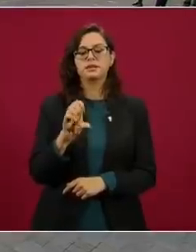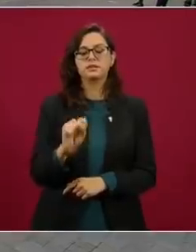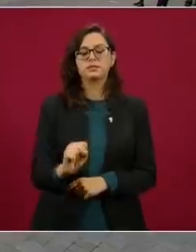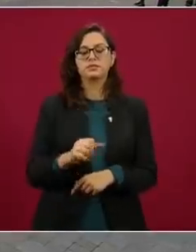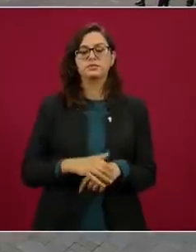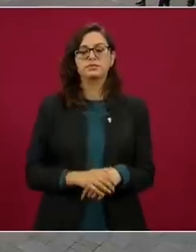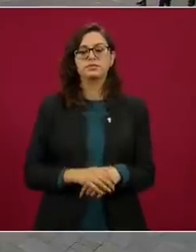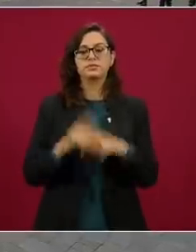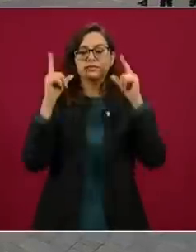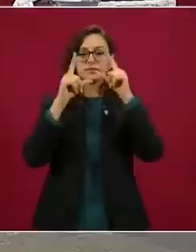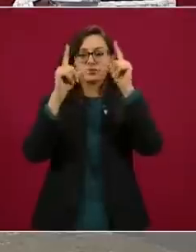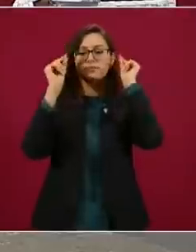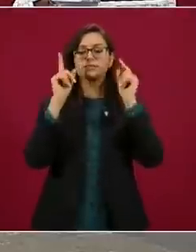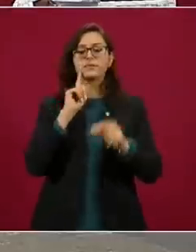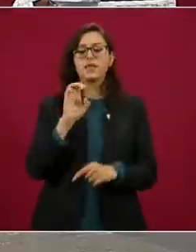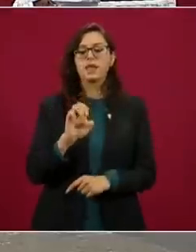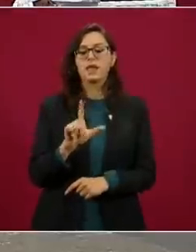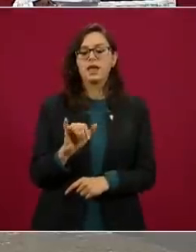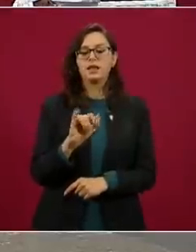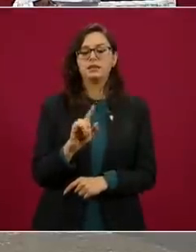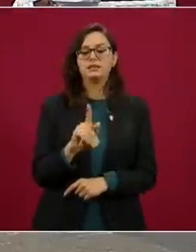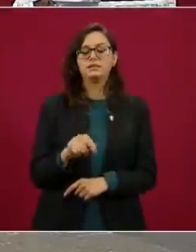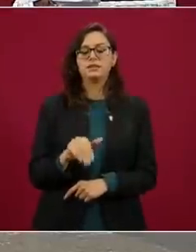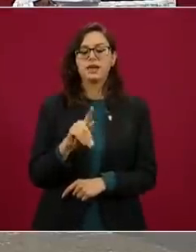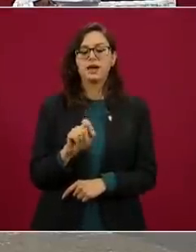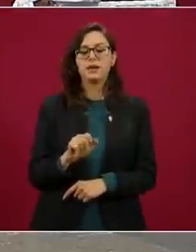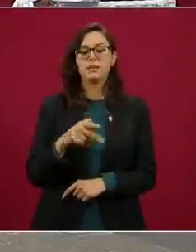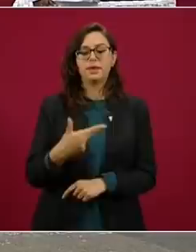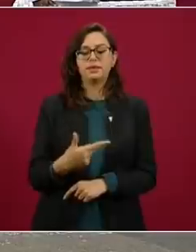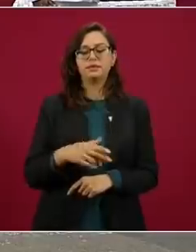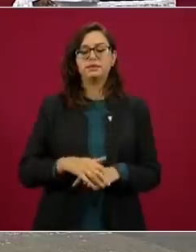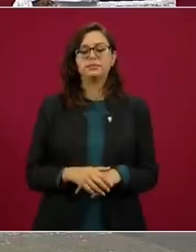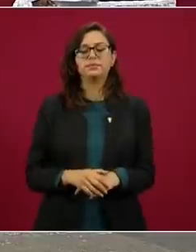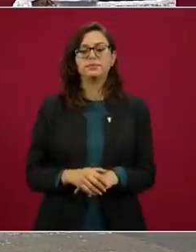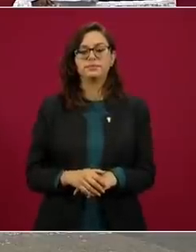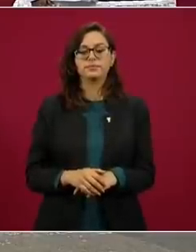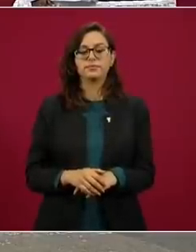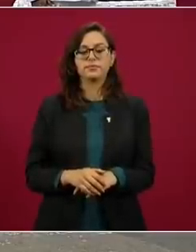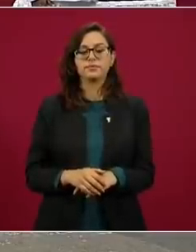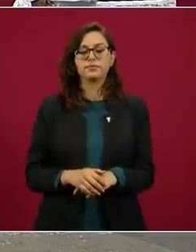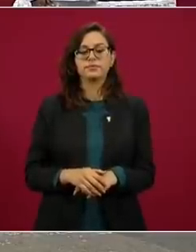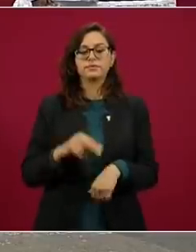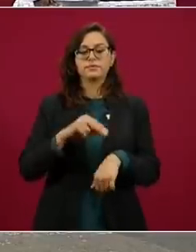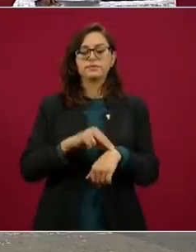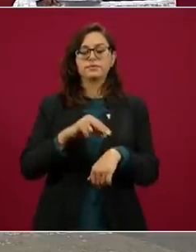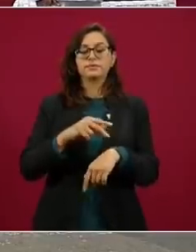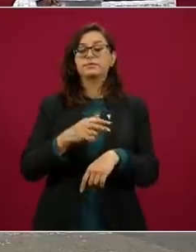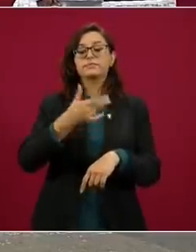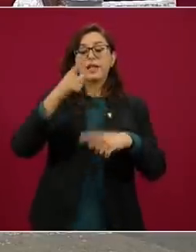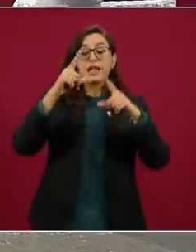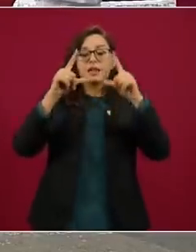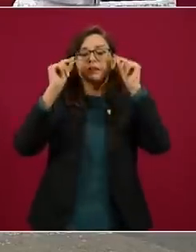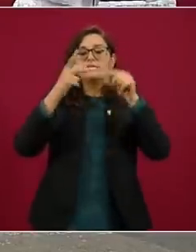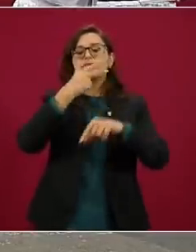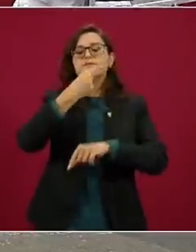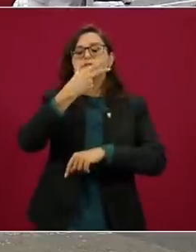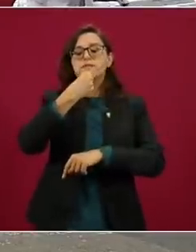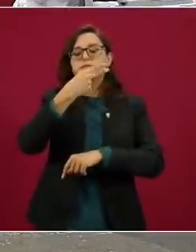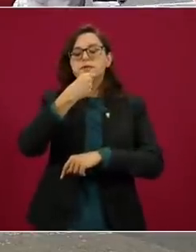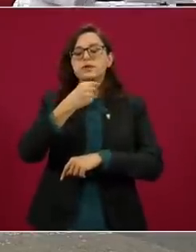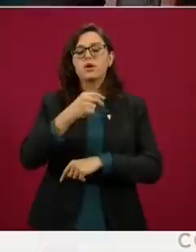enfermera elizabeth bustamante rodríguez enfermero jaime laura